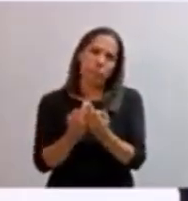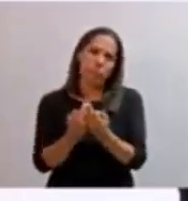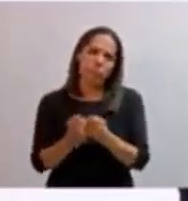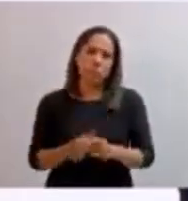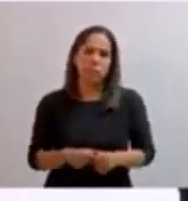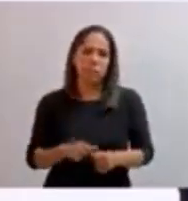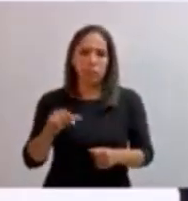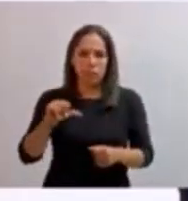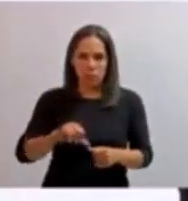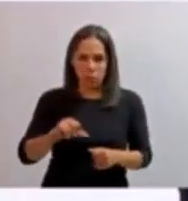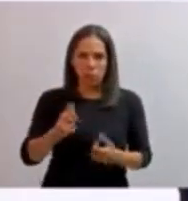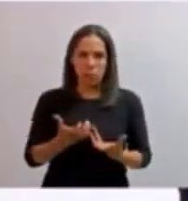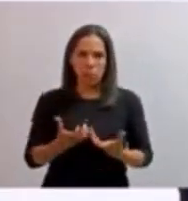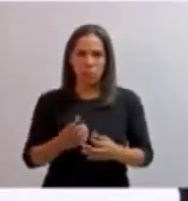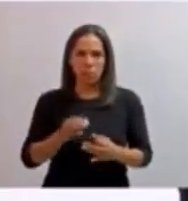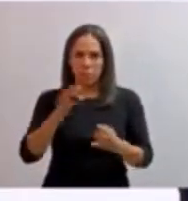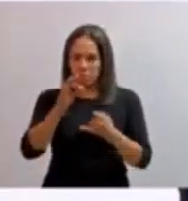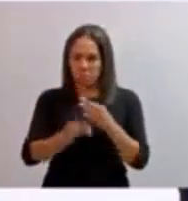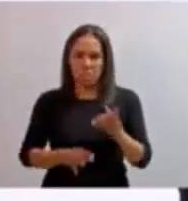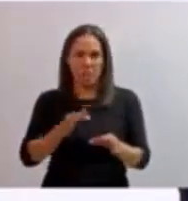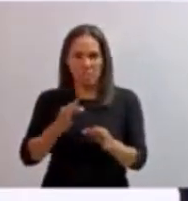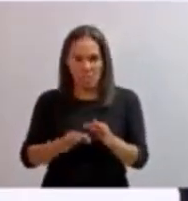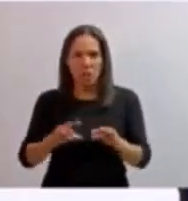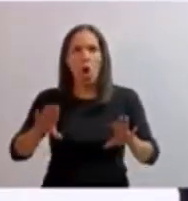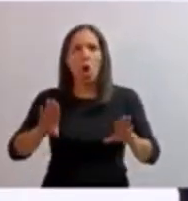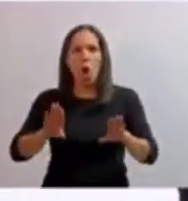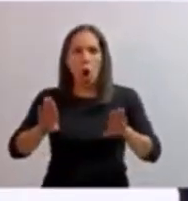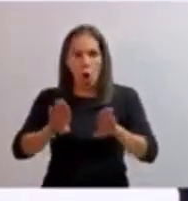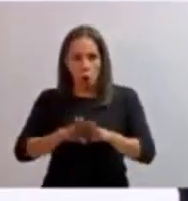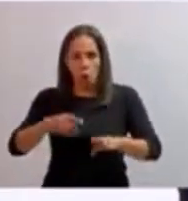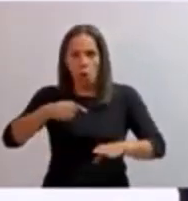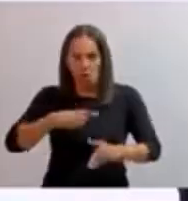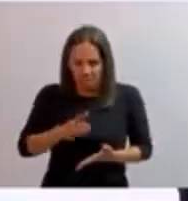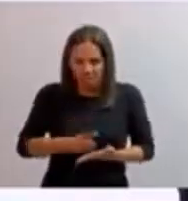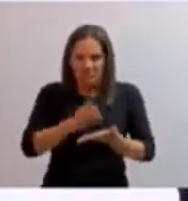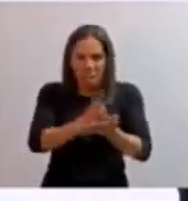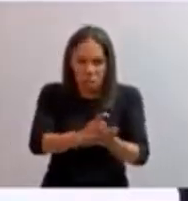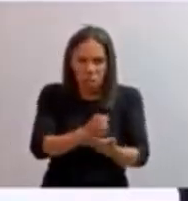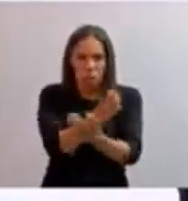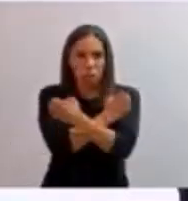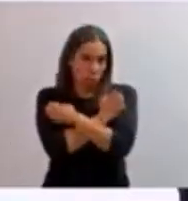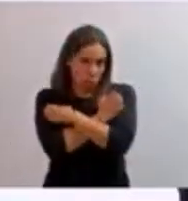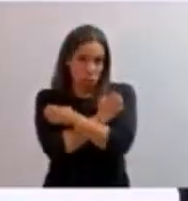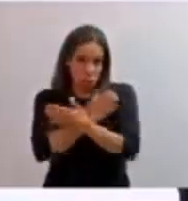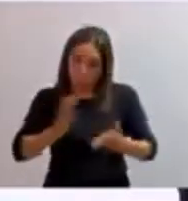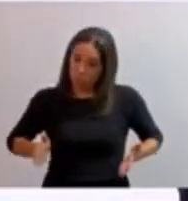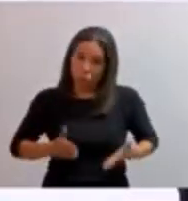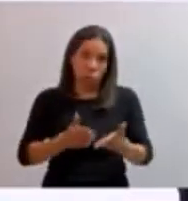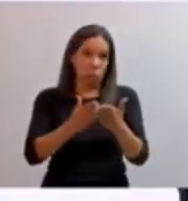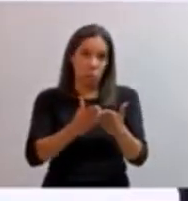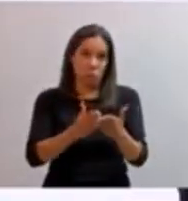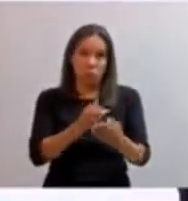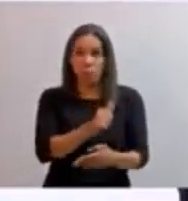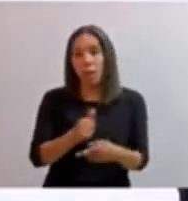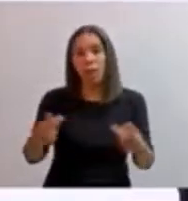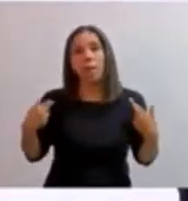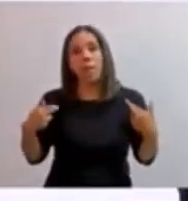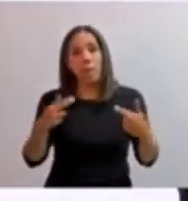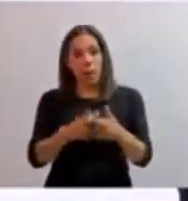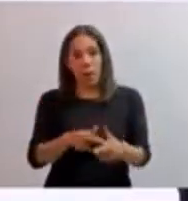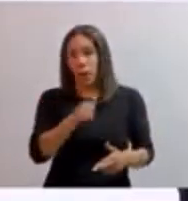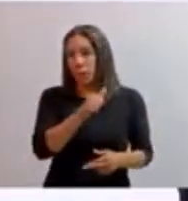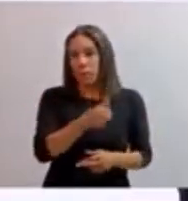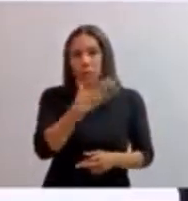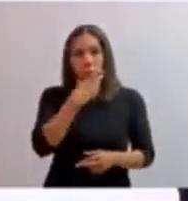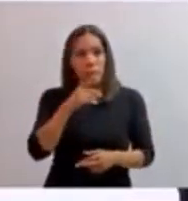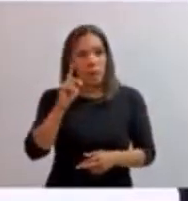en que se va a concretar el ejercicio del derecho a la educación. Todos los maestros y las maestras, todos los